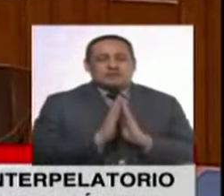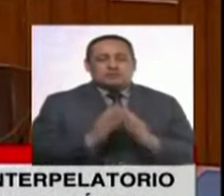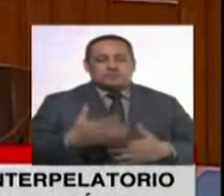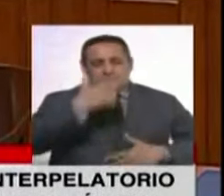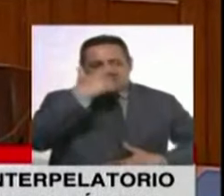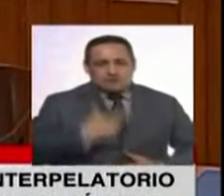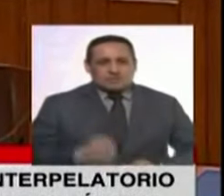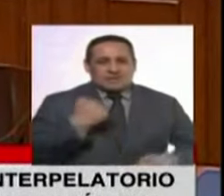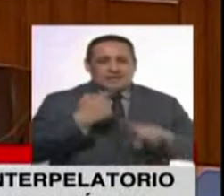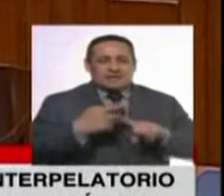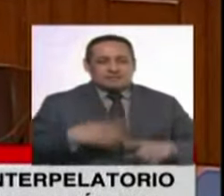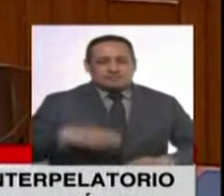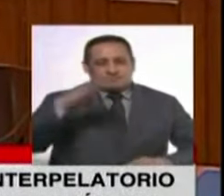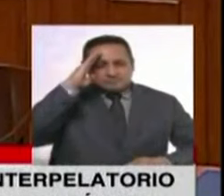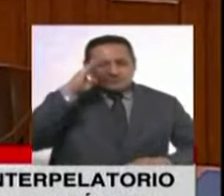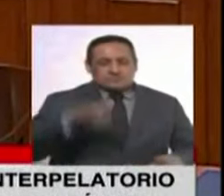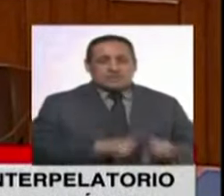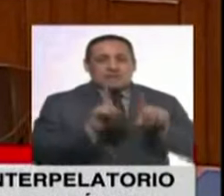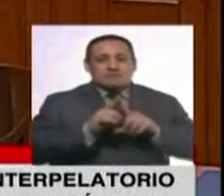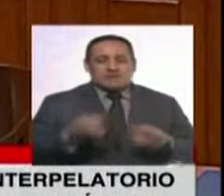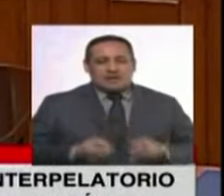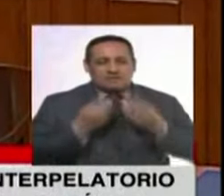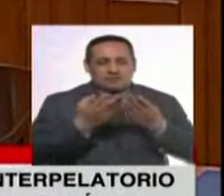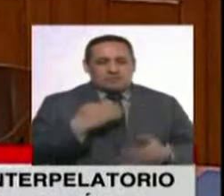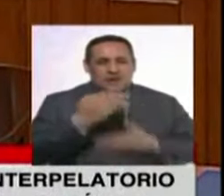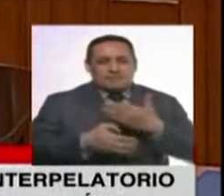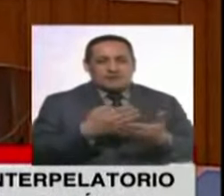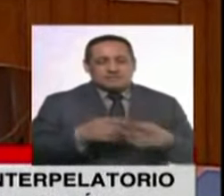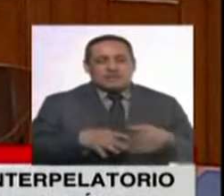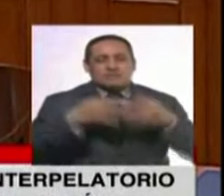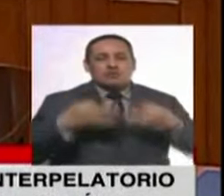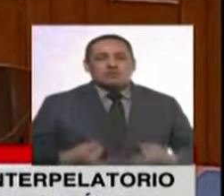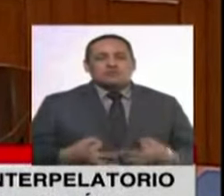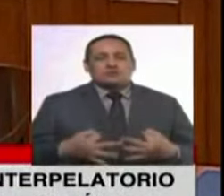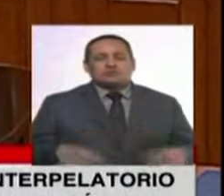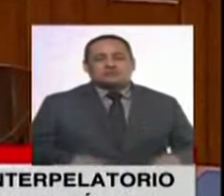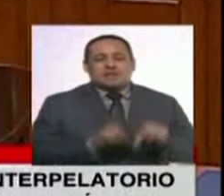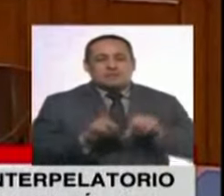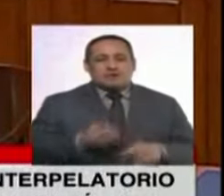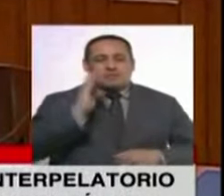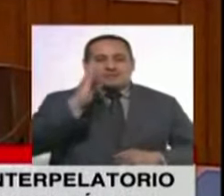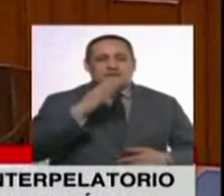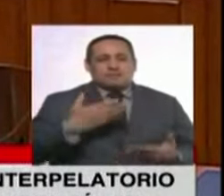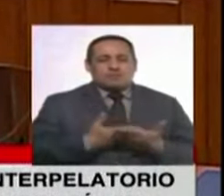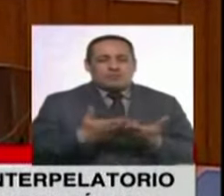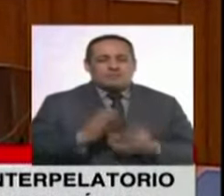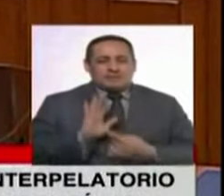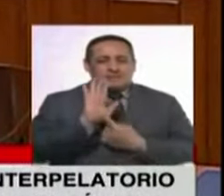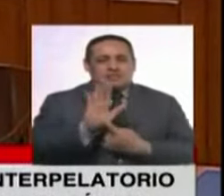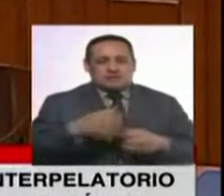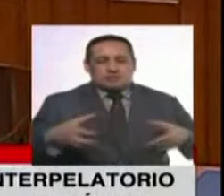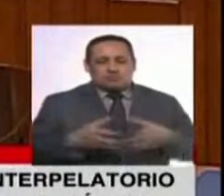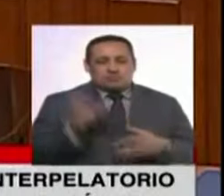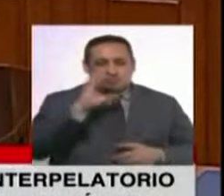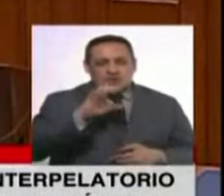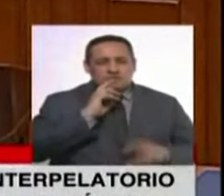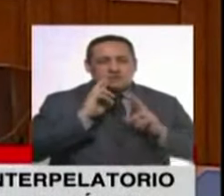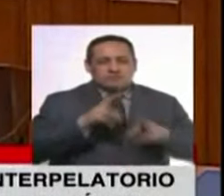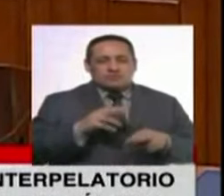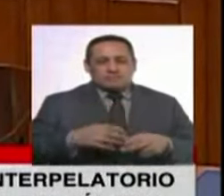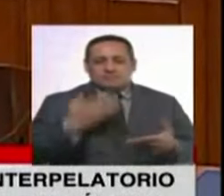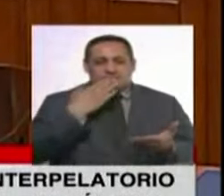personalmente al ex comandante general que dé cuenta El Avance y cumplimiento a la deposiciones formuladas encontrando respuestas